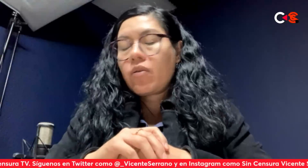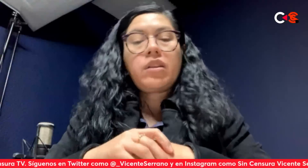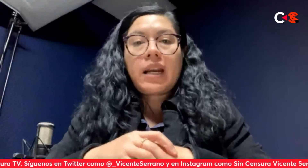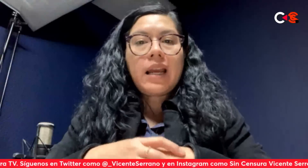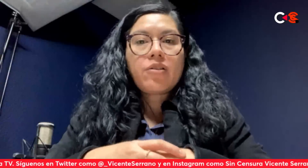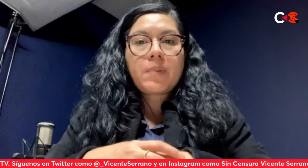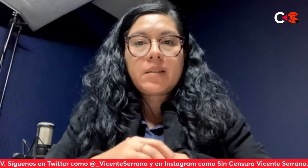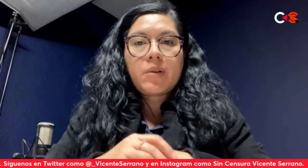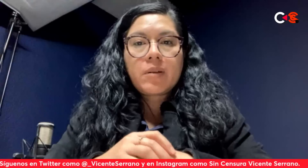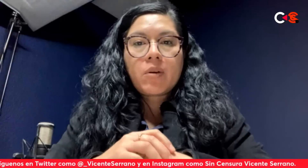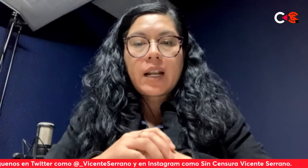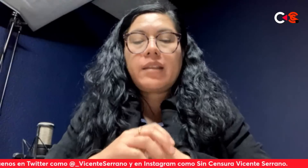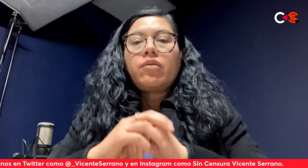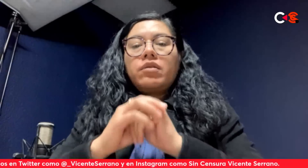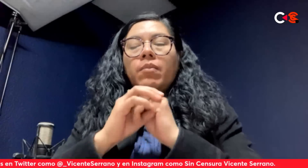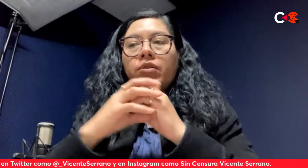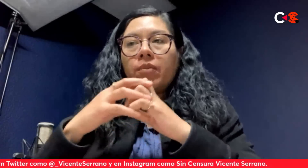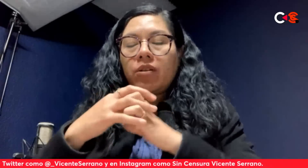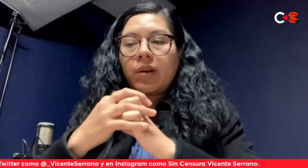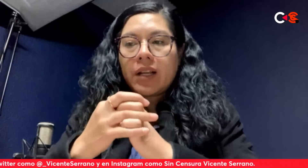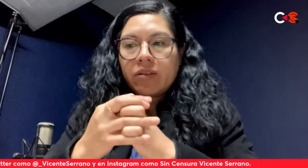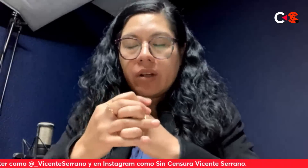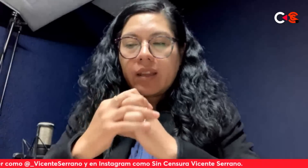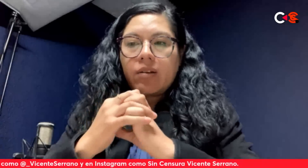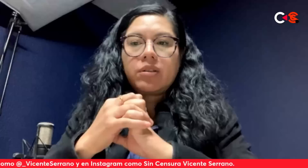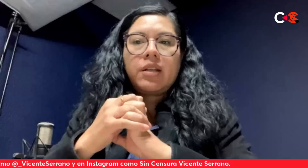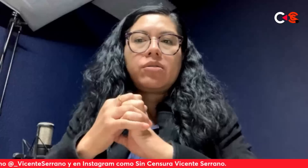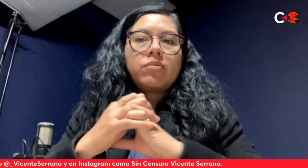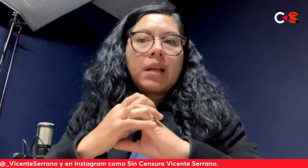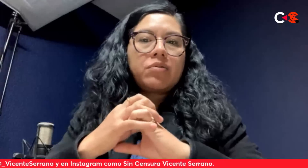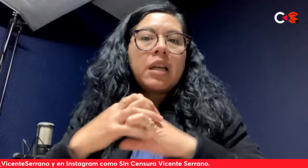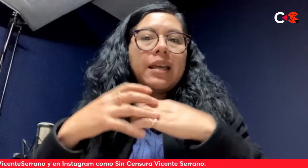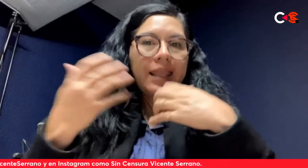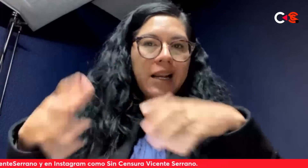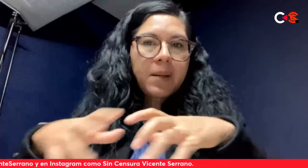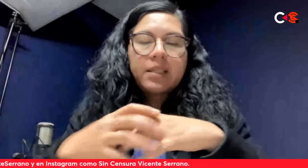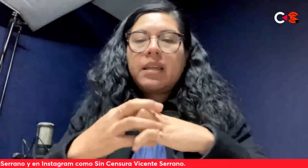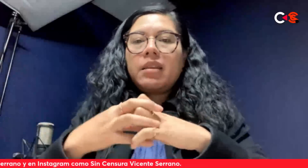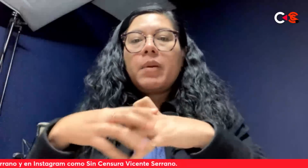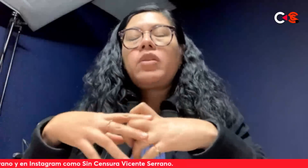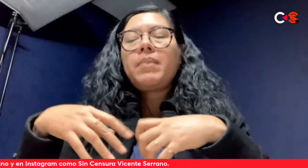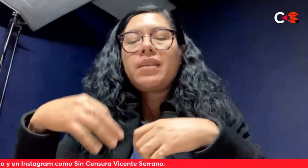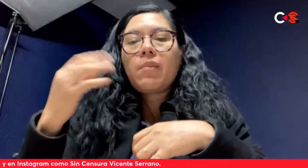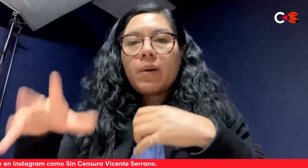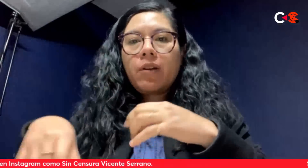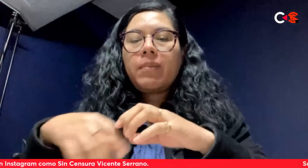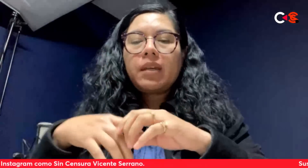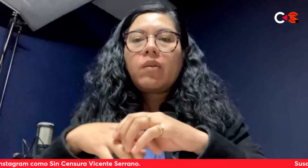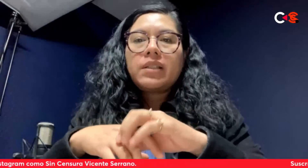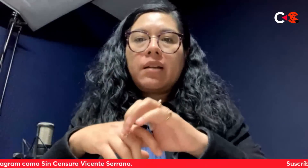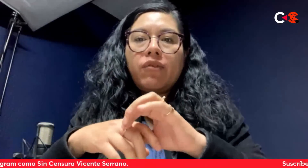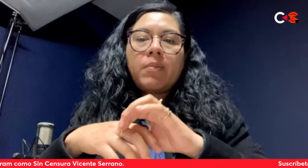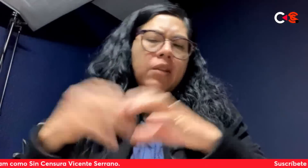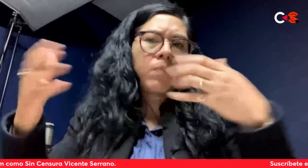y contraria a los principios democráticos, por supuesto violatoria de los derechos humanos del presidente, pero también del pueblo de